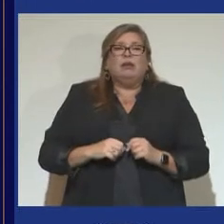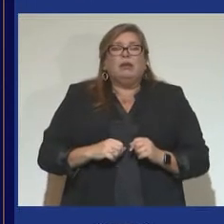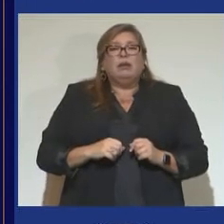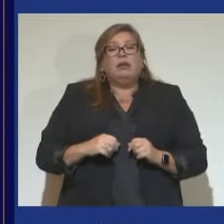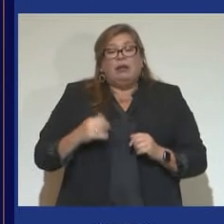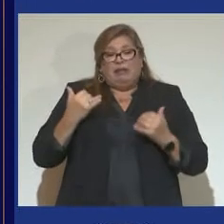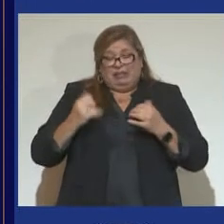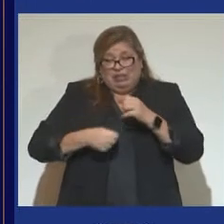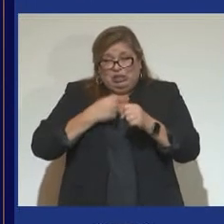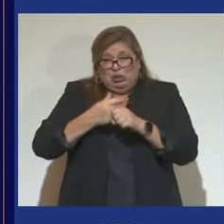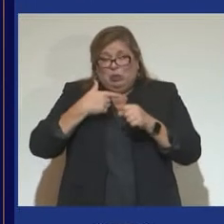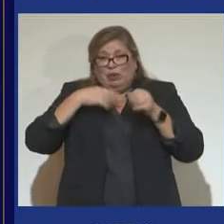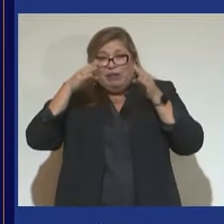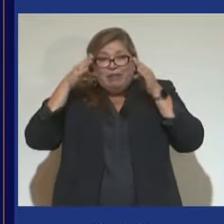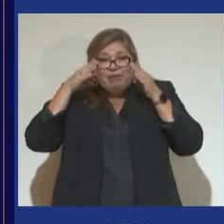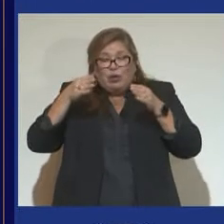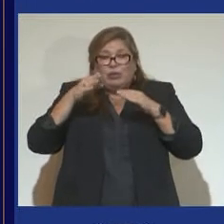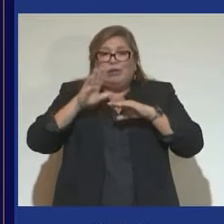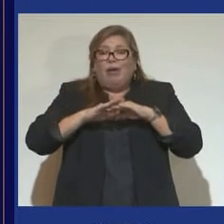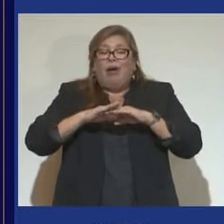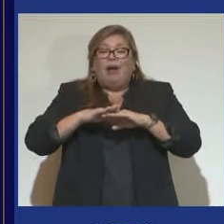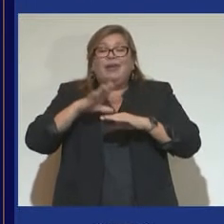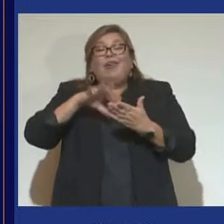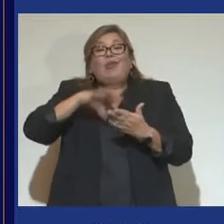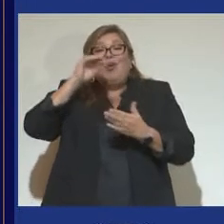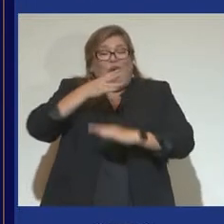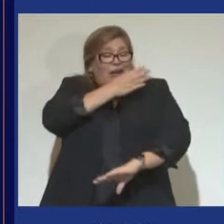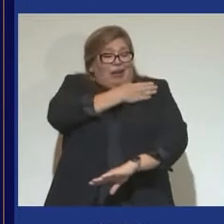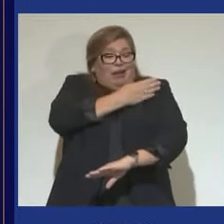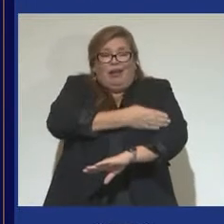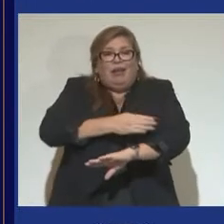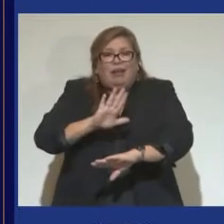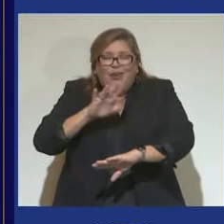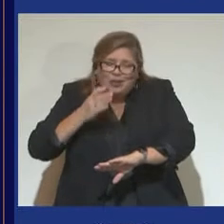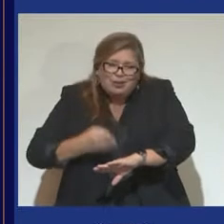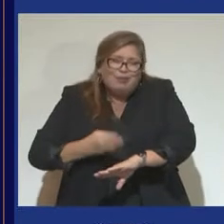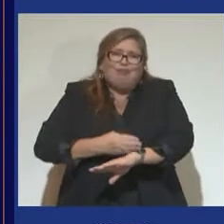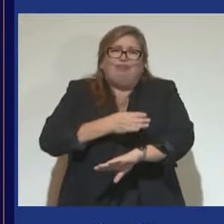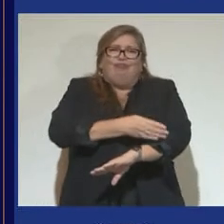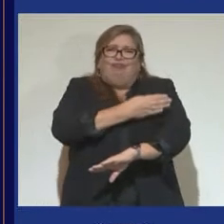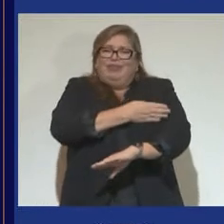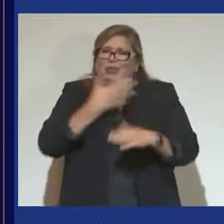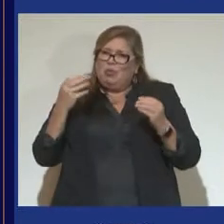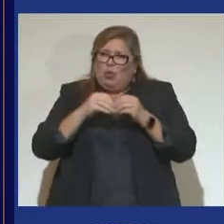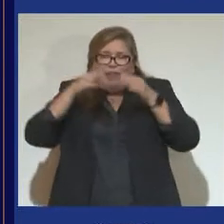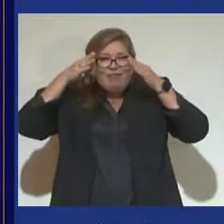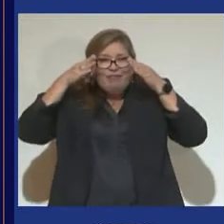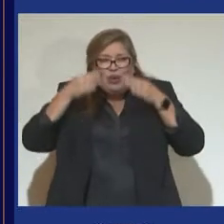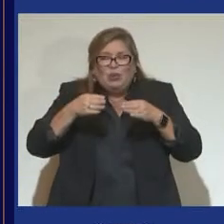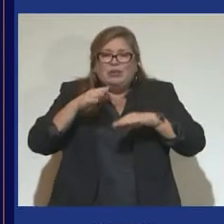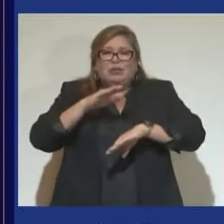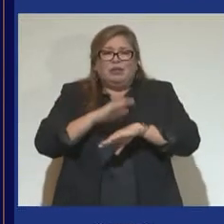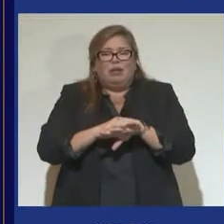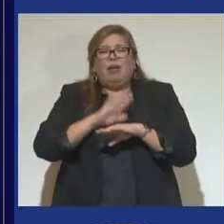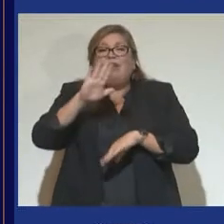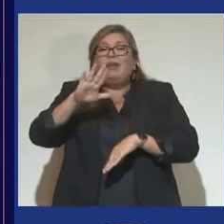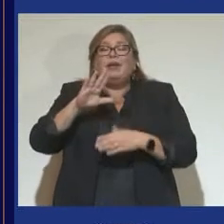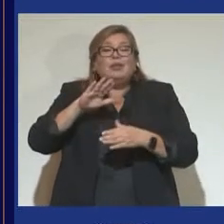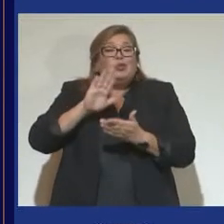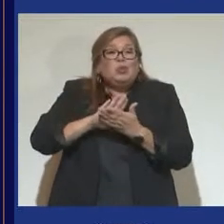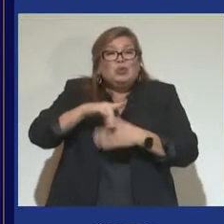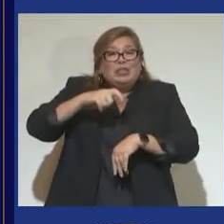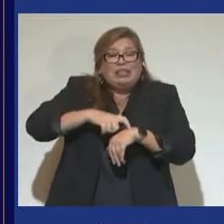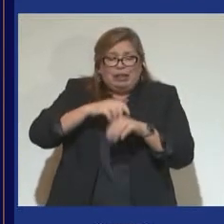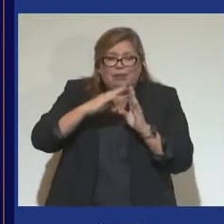la pérdida que habíamos tenido el enfoque ahora es tener flexibilidad parecido al año pasado pero más enfocados en extender el tiempo